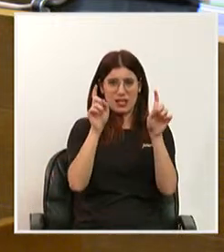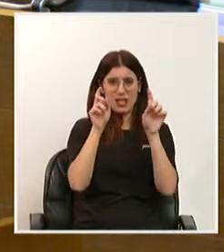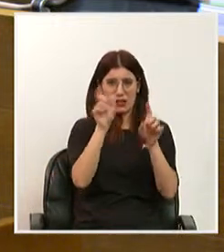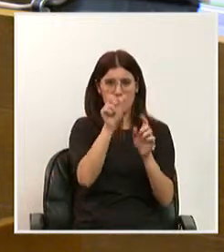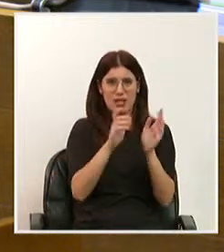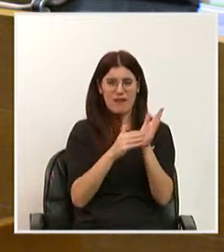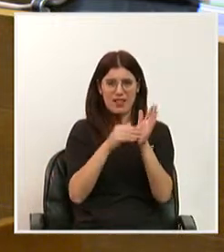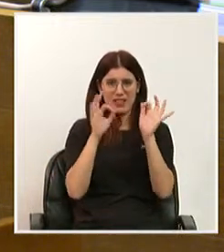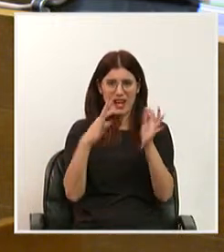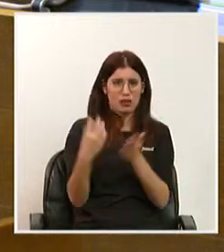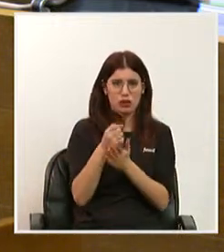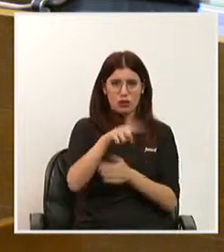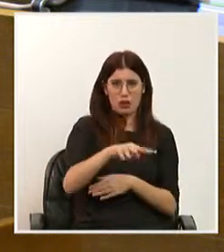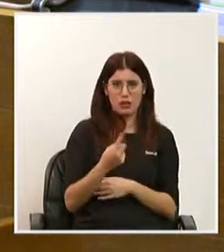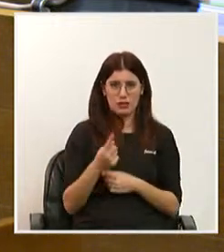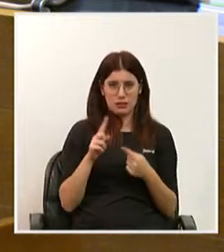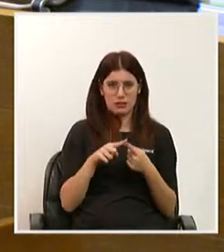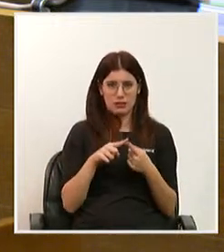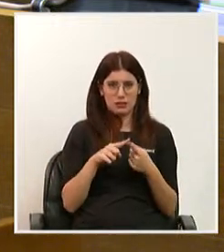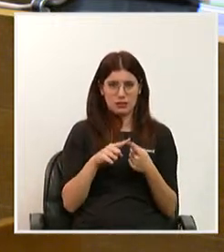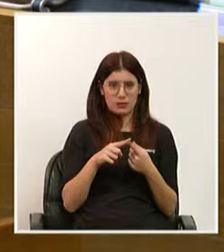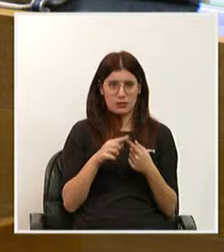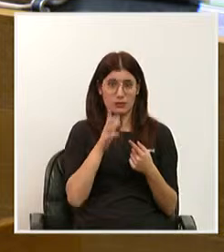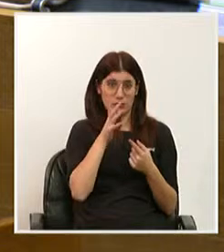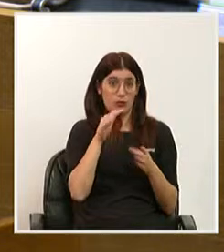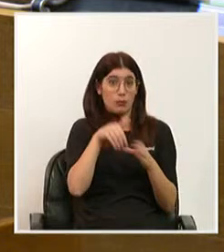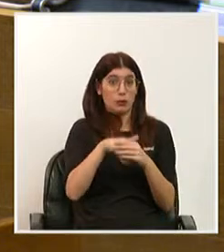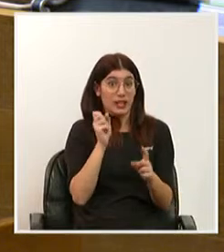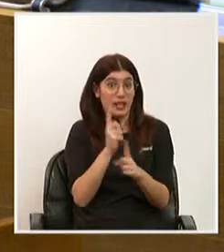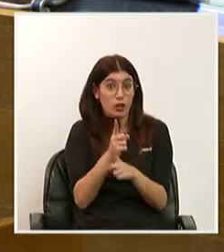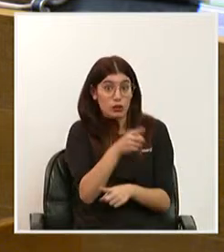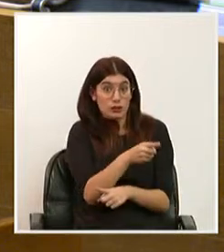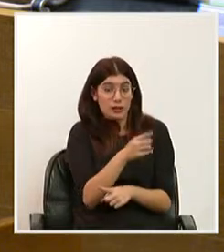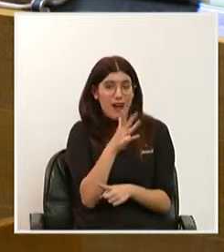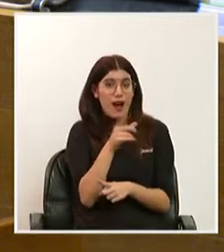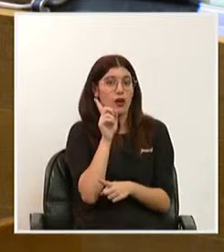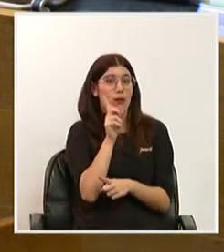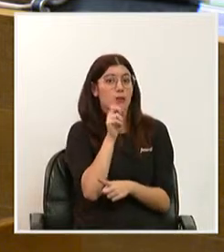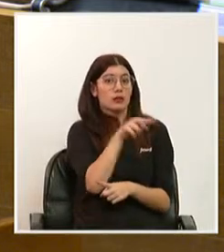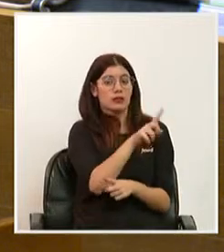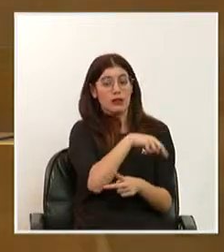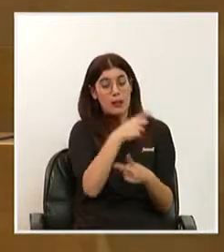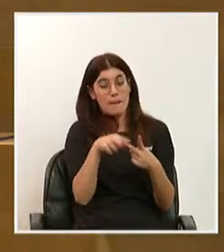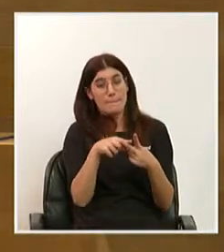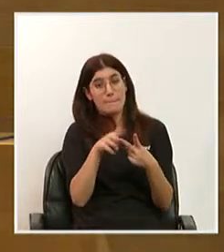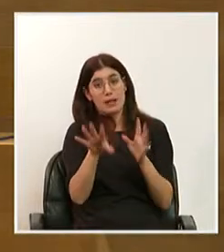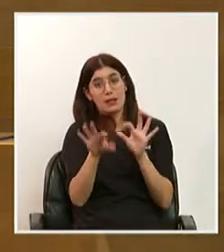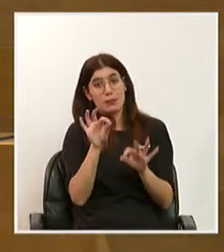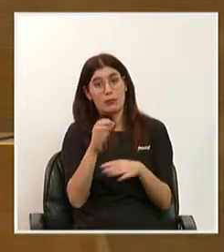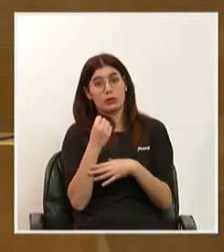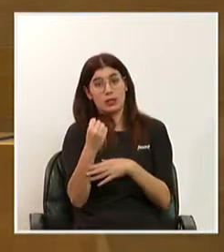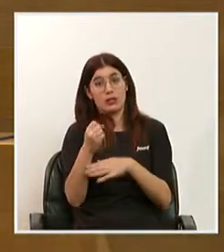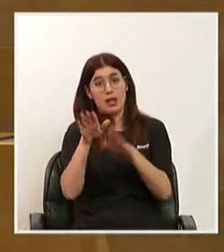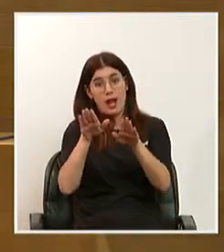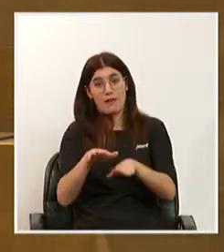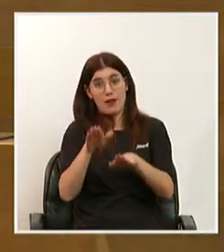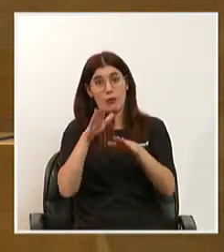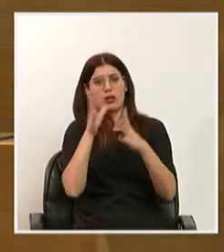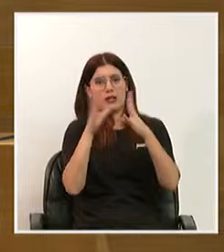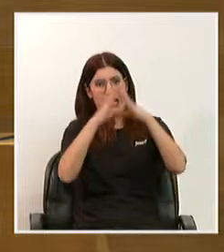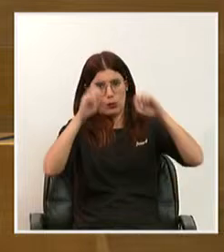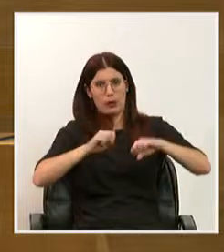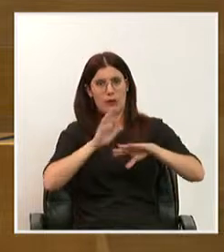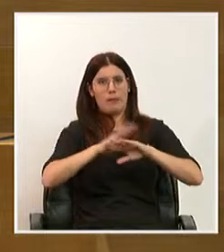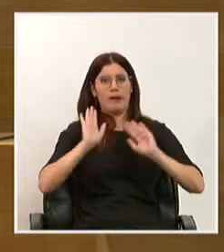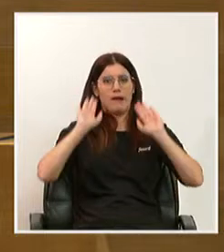comunidad valenciana opción a voten en contra y el deen como mentider opción B voten a favor y consensu acabar